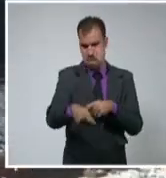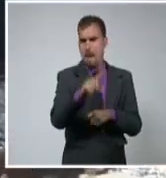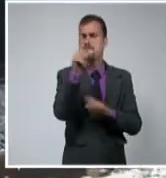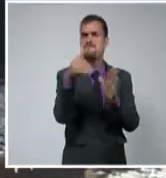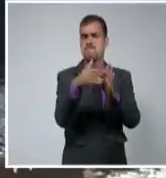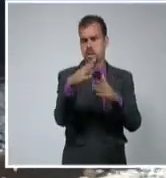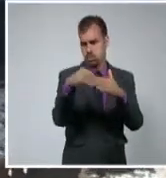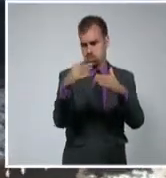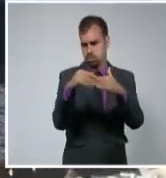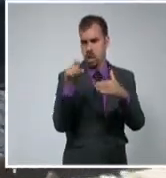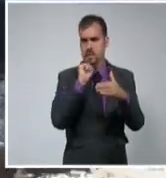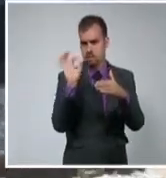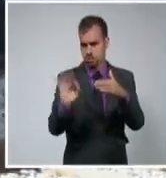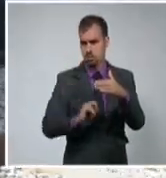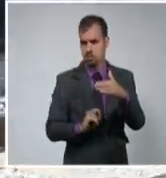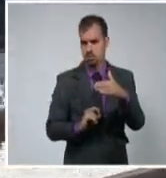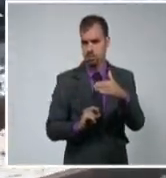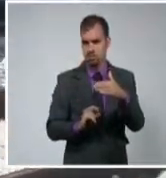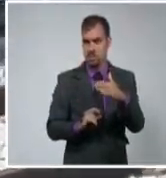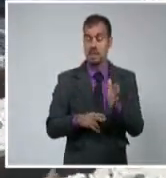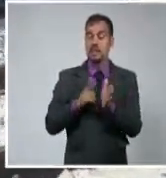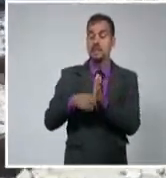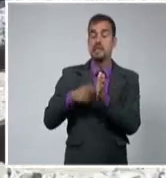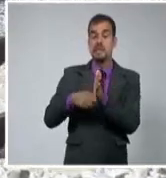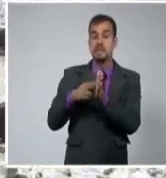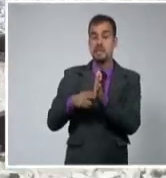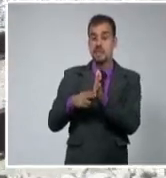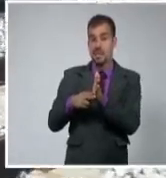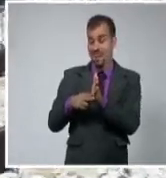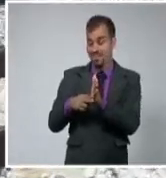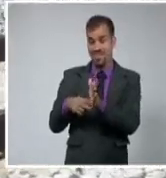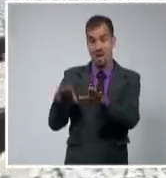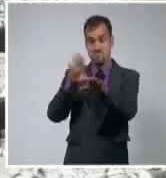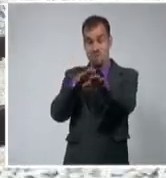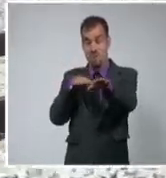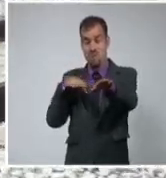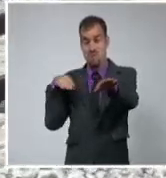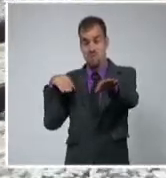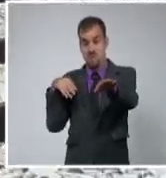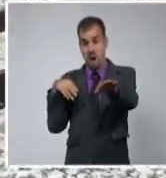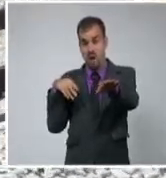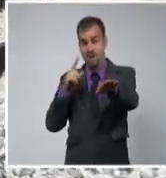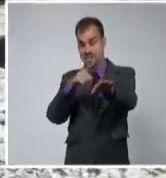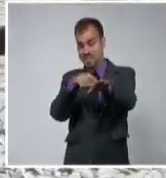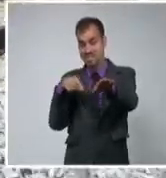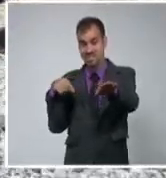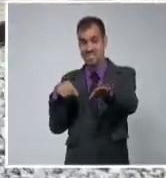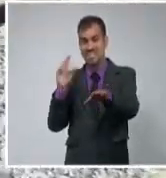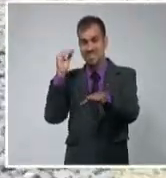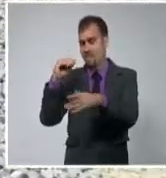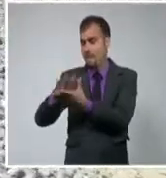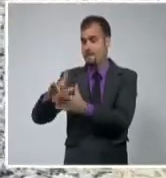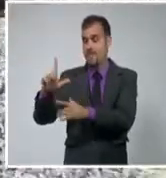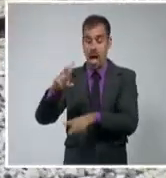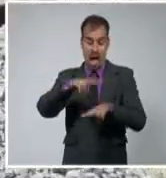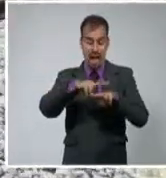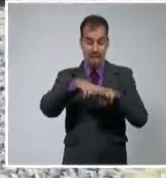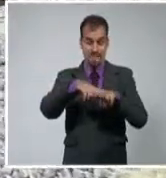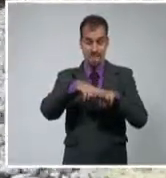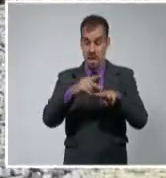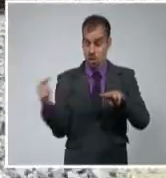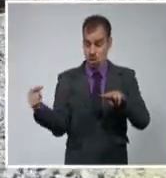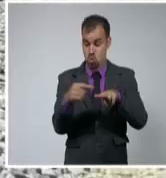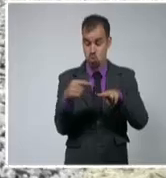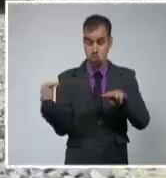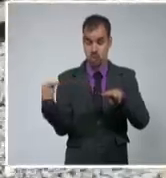estadounidenses para que descarrilara alguno de los trenes que circulan por la vía férrea que enlaza a Mariel con la capital del país.